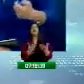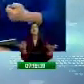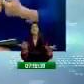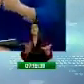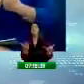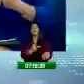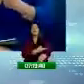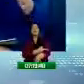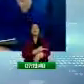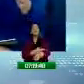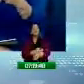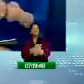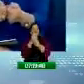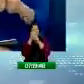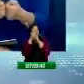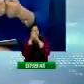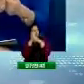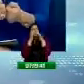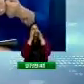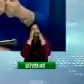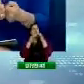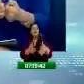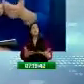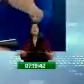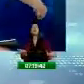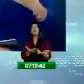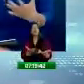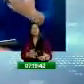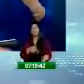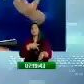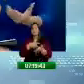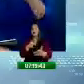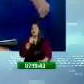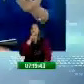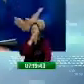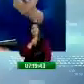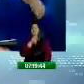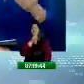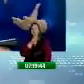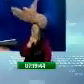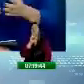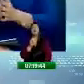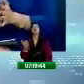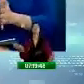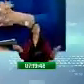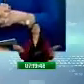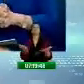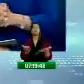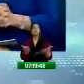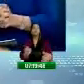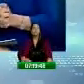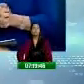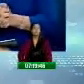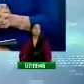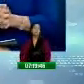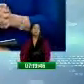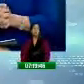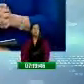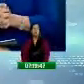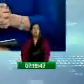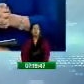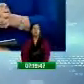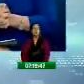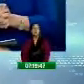¿Qué hacer y los que están dispuestos a pagar los $120, dónde pueden realizarse las pruebas?